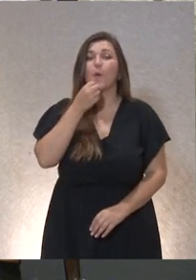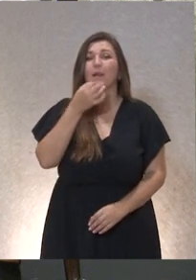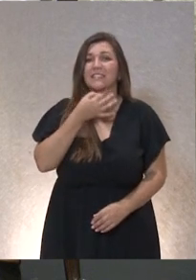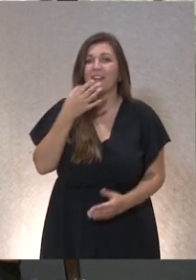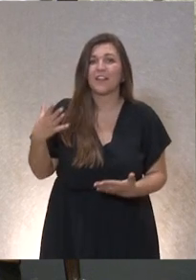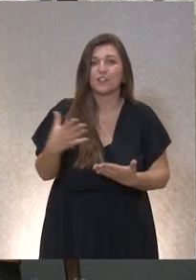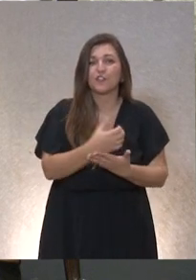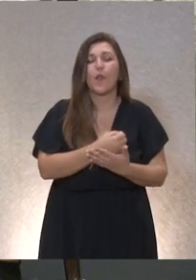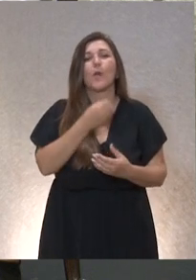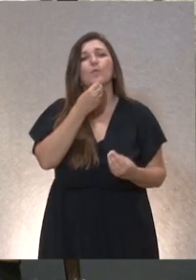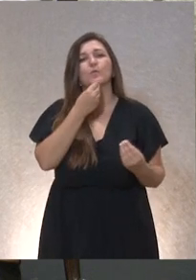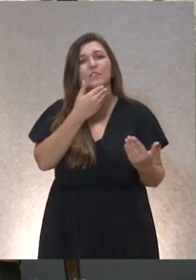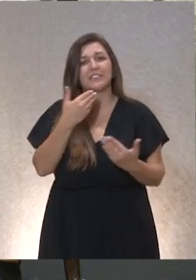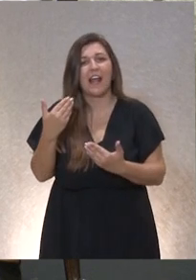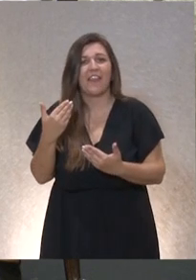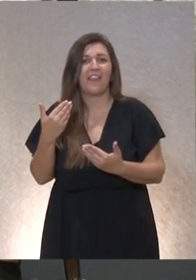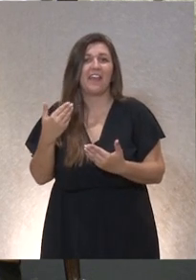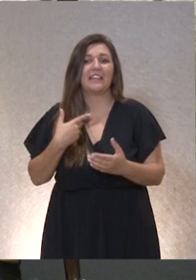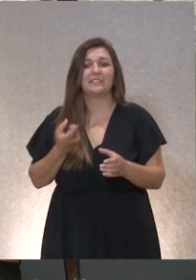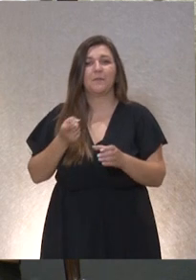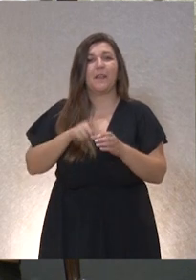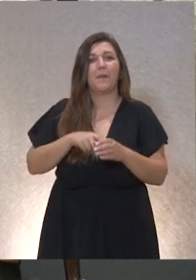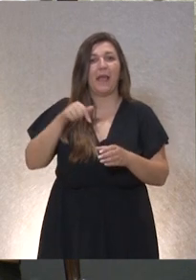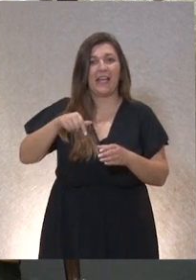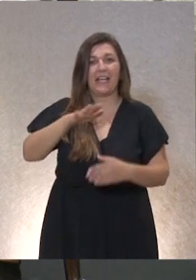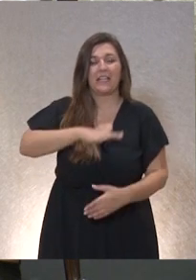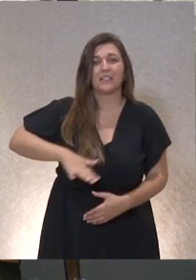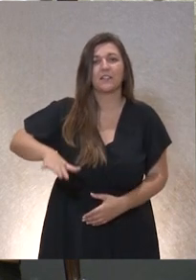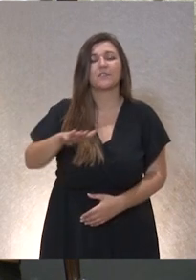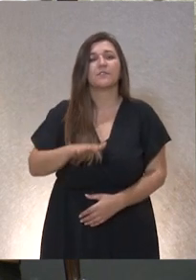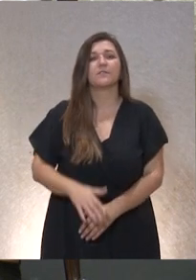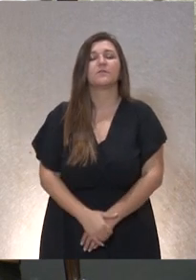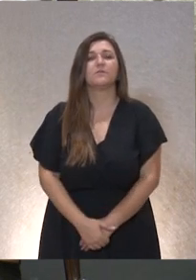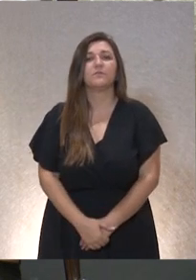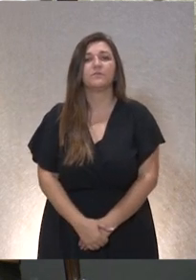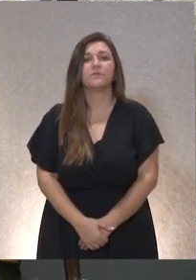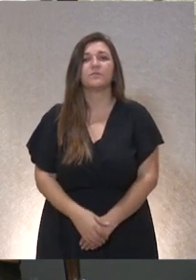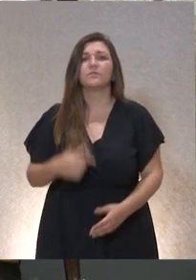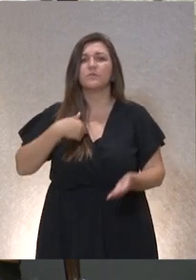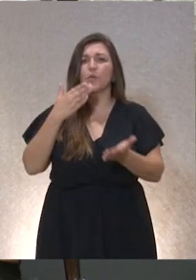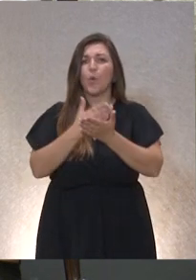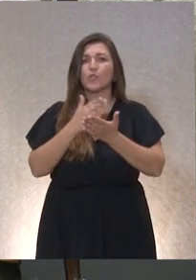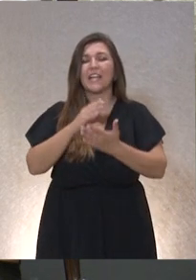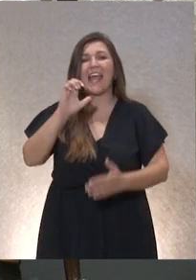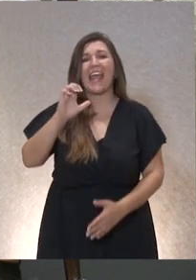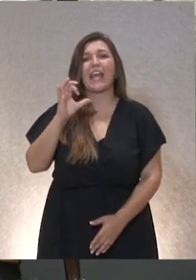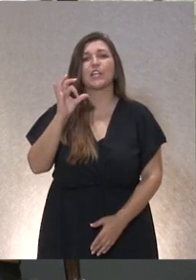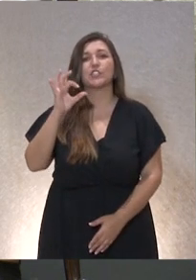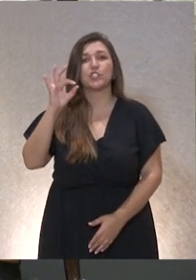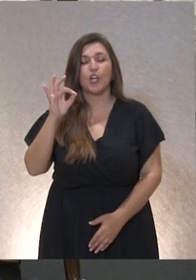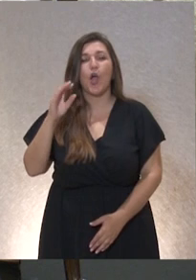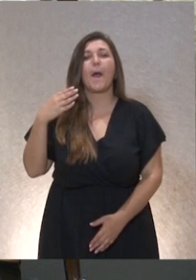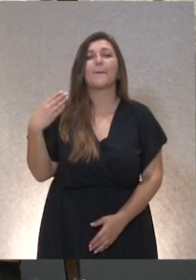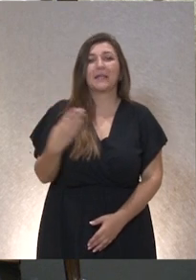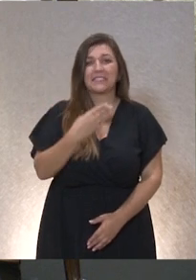a todos Muchas gracias por admitir en este espacio eh cursé la eso cursé